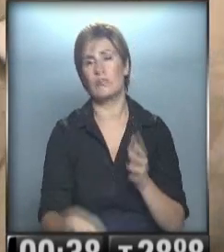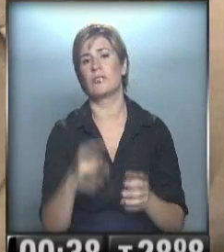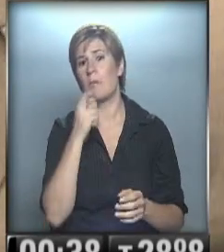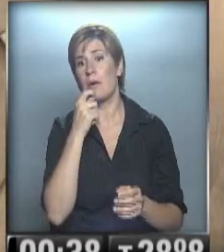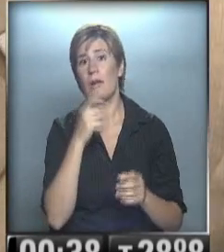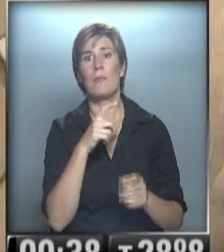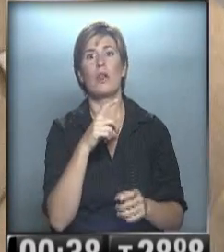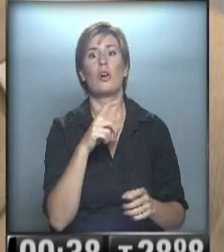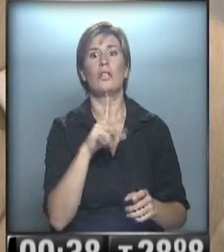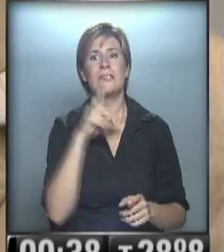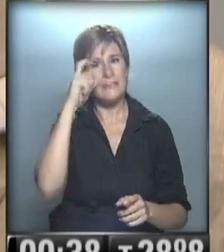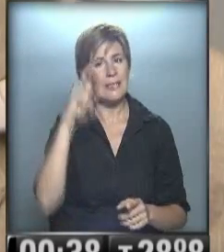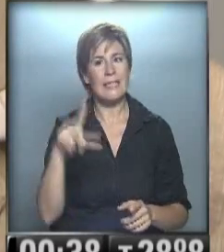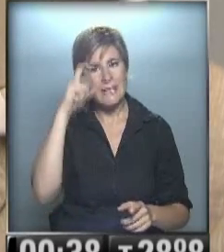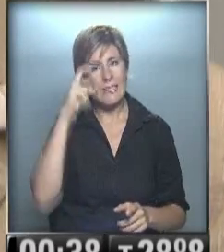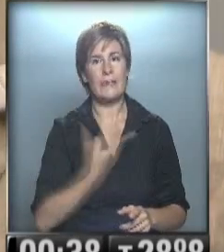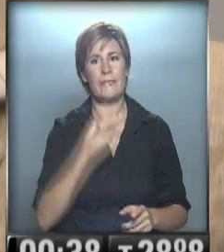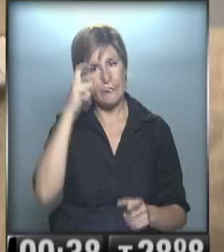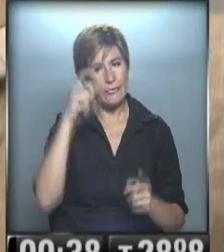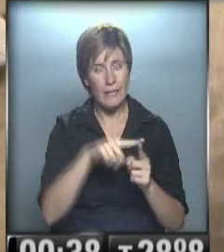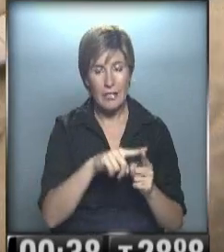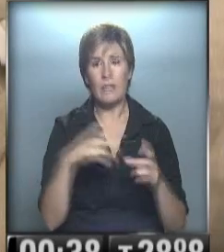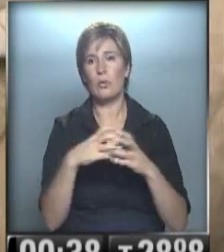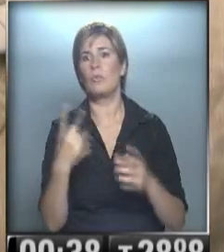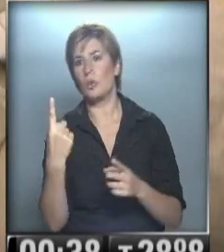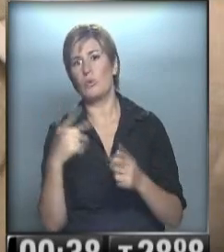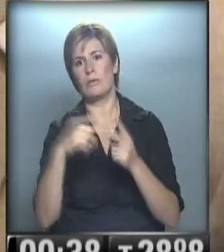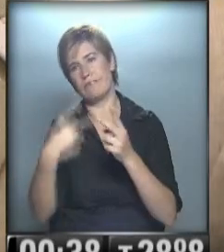Telefe, Prisa, Telecentro y Grupo 1.